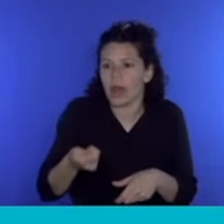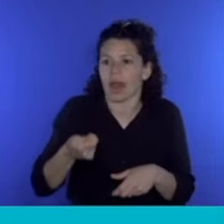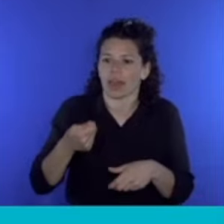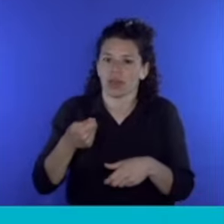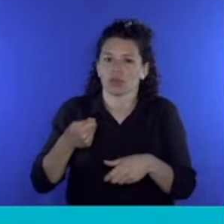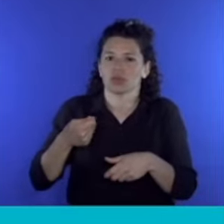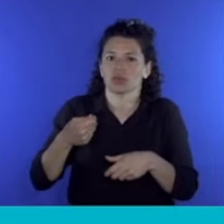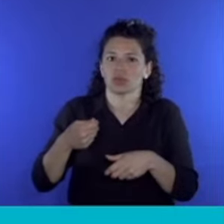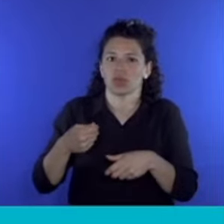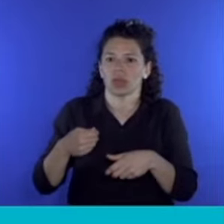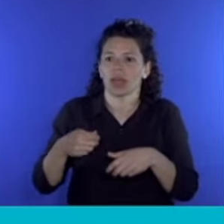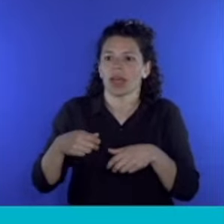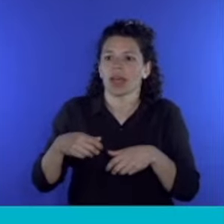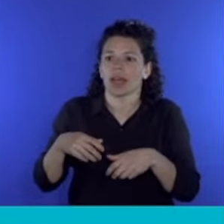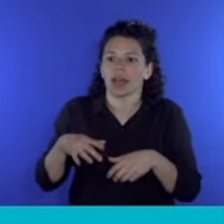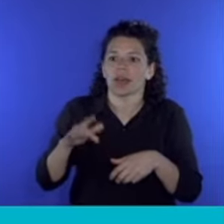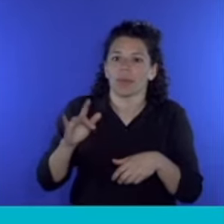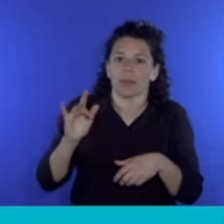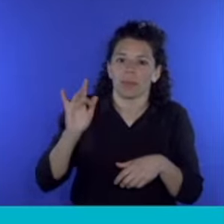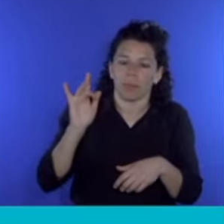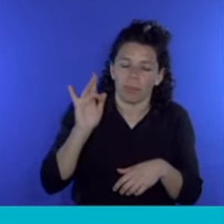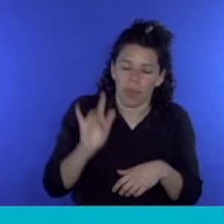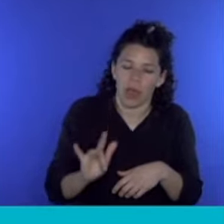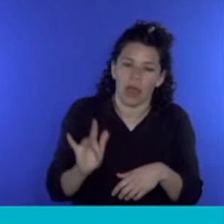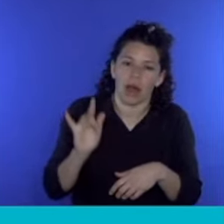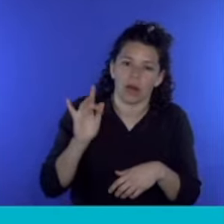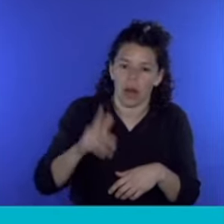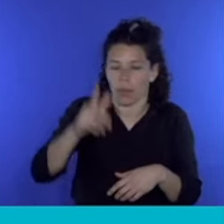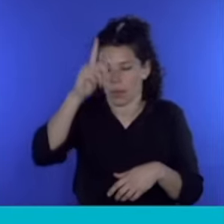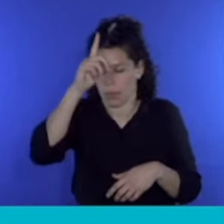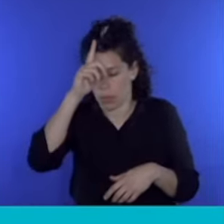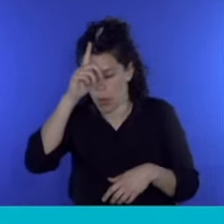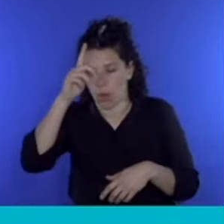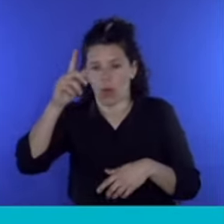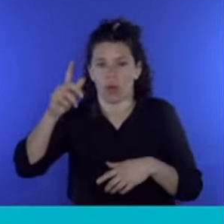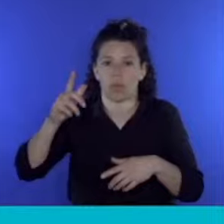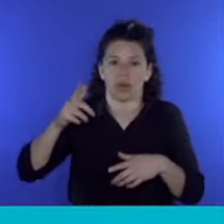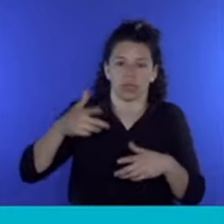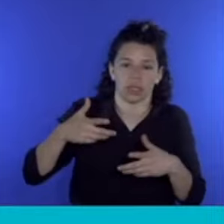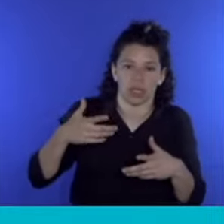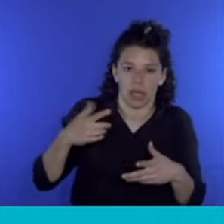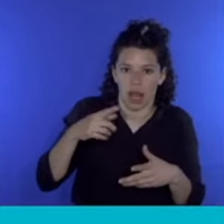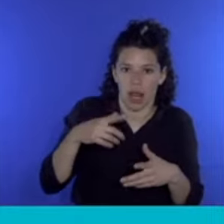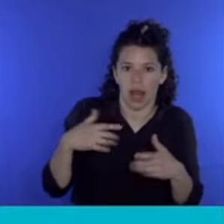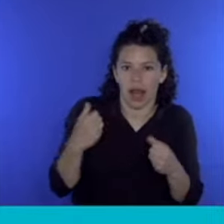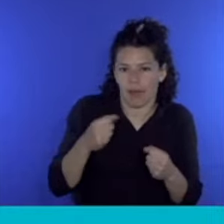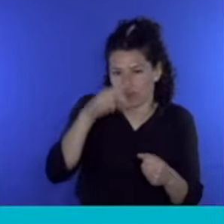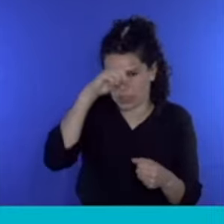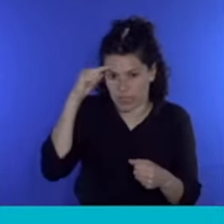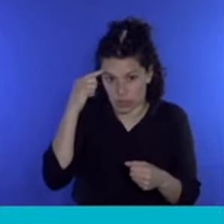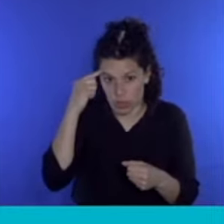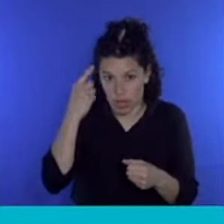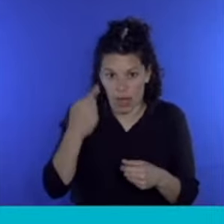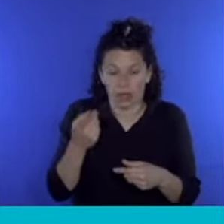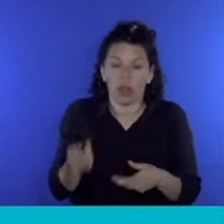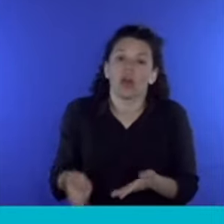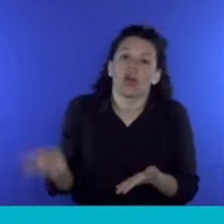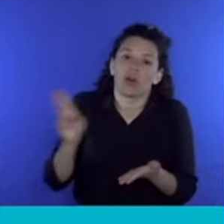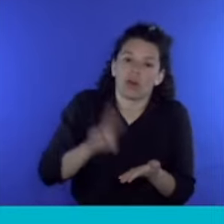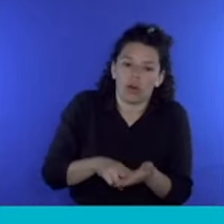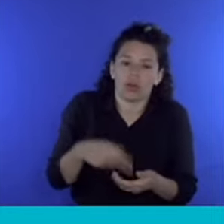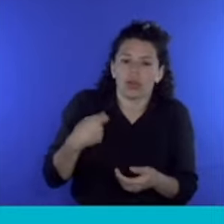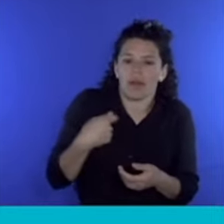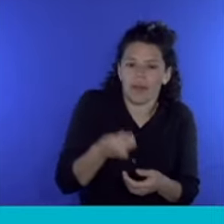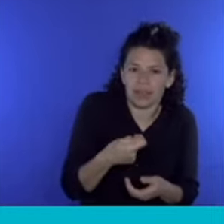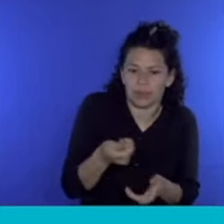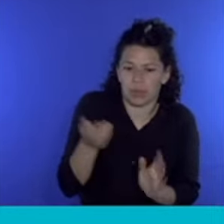Parece que cada miércoles la policía de la ciudad o las fuerzas nacionales golpean nuevamente a los jubilados. En este